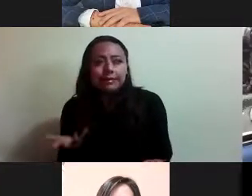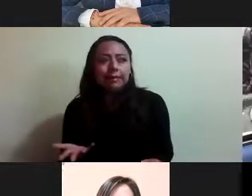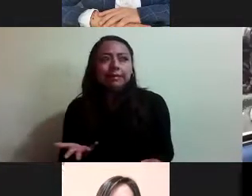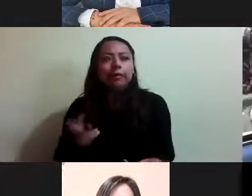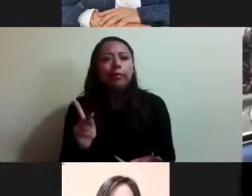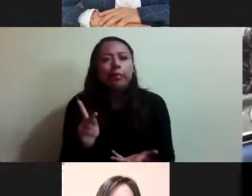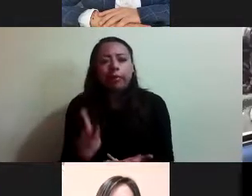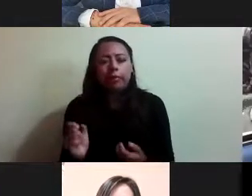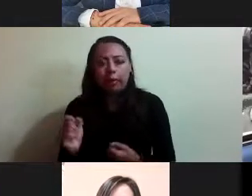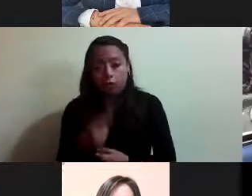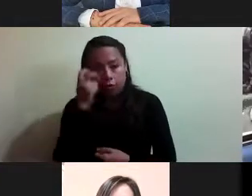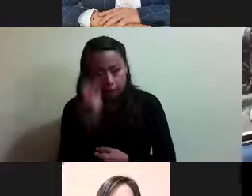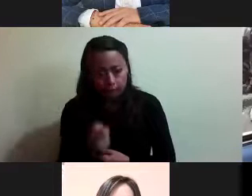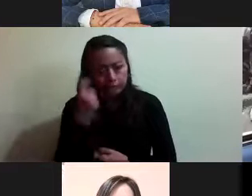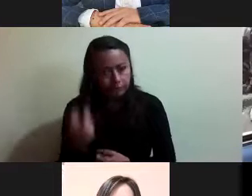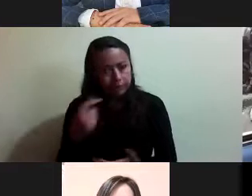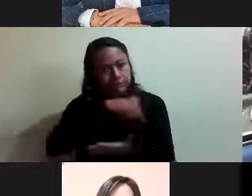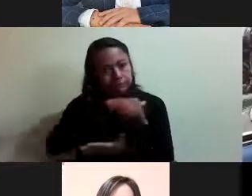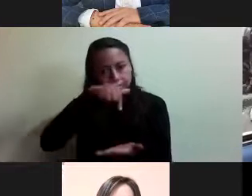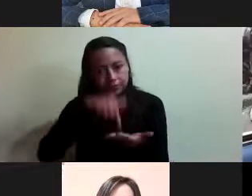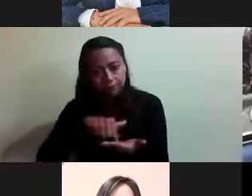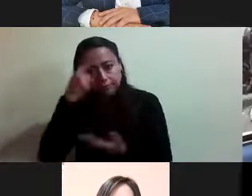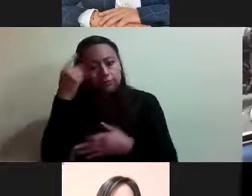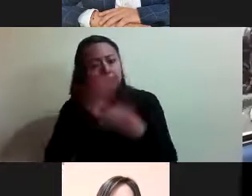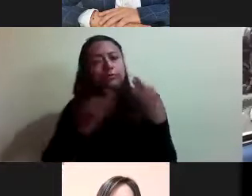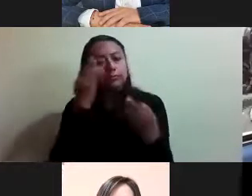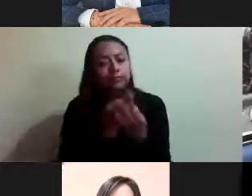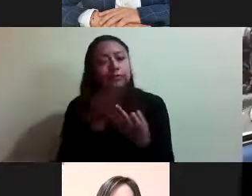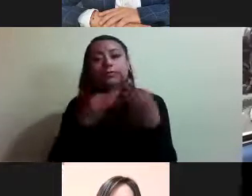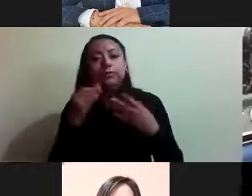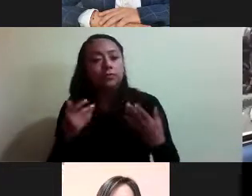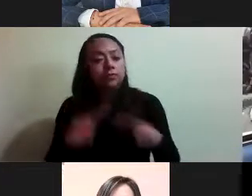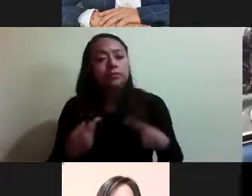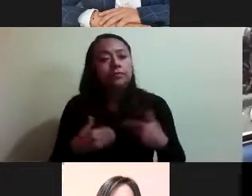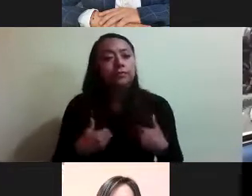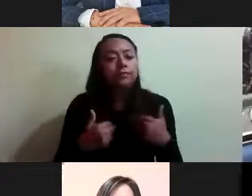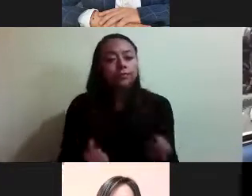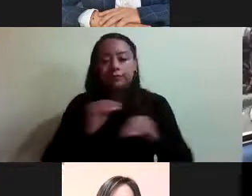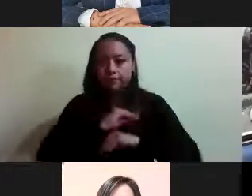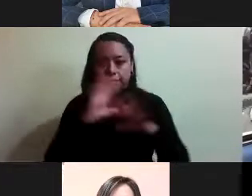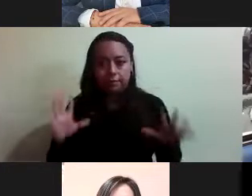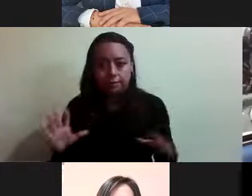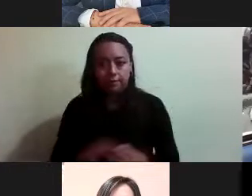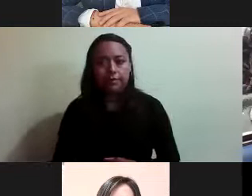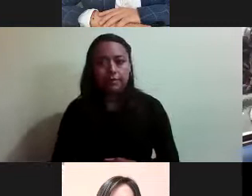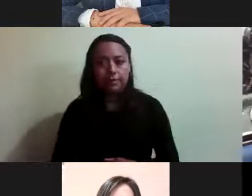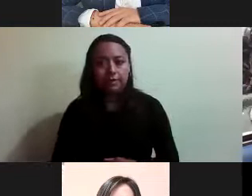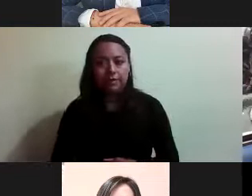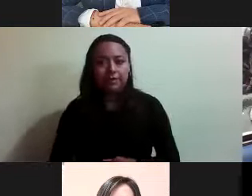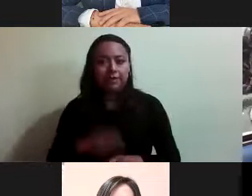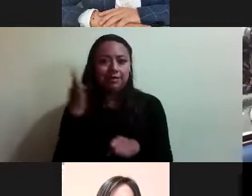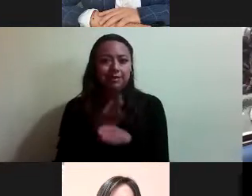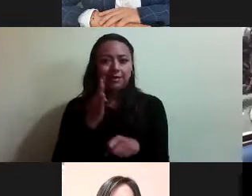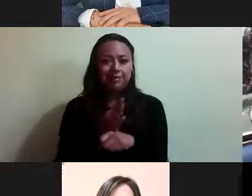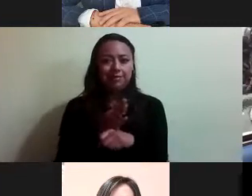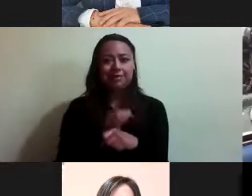eso es este espacio público donde todo el mundo quede claro cómo es, y yo creo que todo el mundo quedó claro de que no hay nada claro de cómo se hizo el